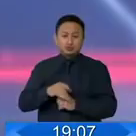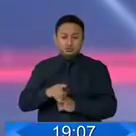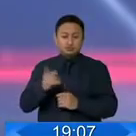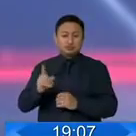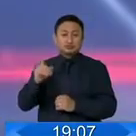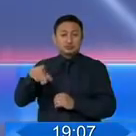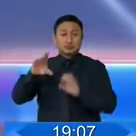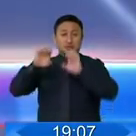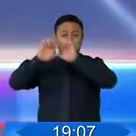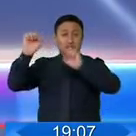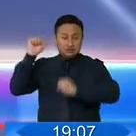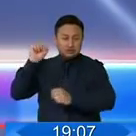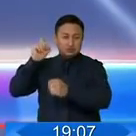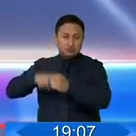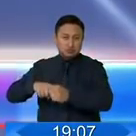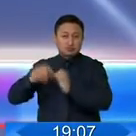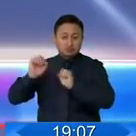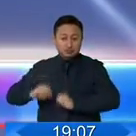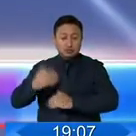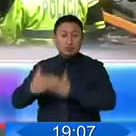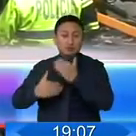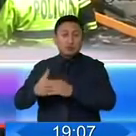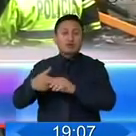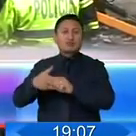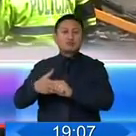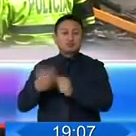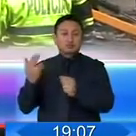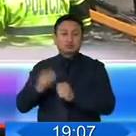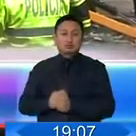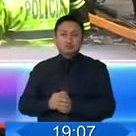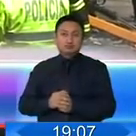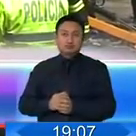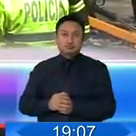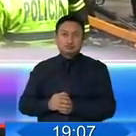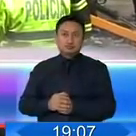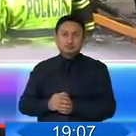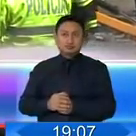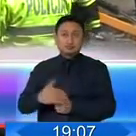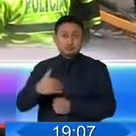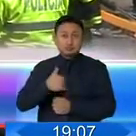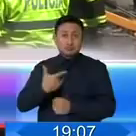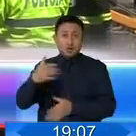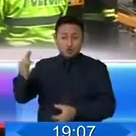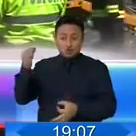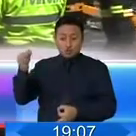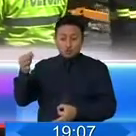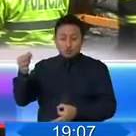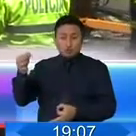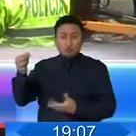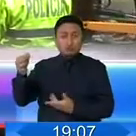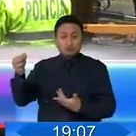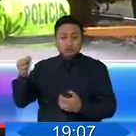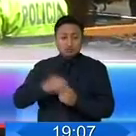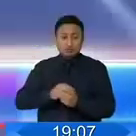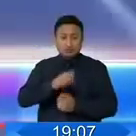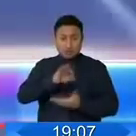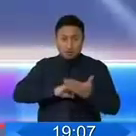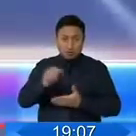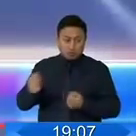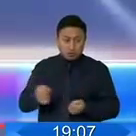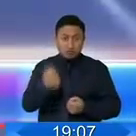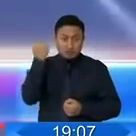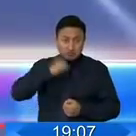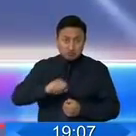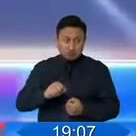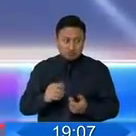afiliado a nuestra cooperativa y estaba en proceso de desvinculación. También señaló que no tienen ningún documento en el que se haya avalado el viaje.